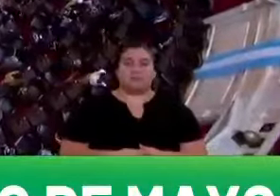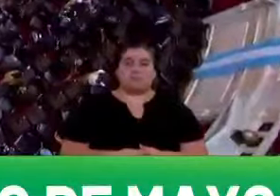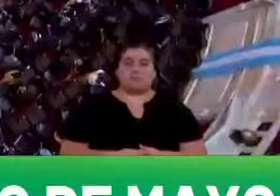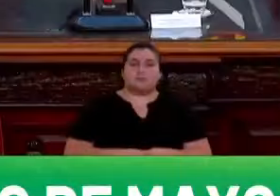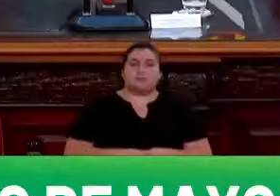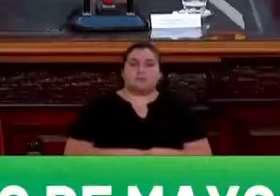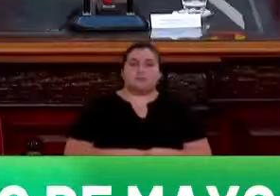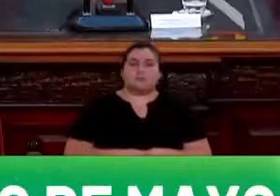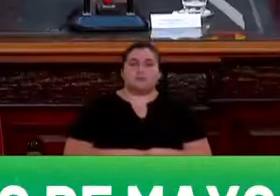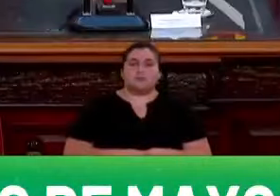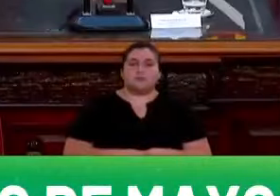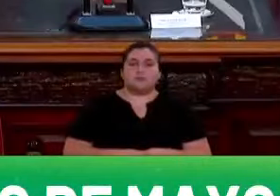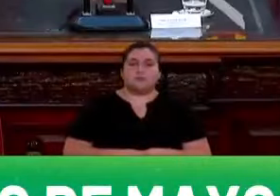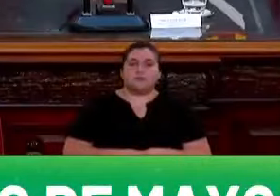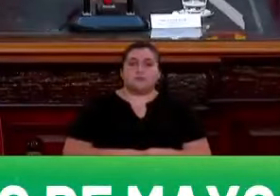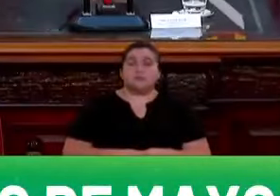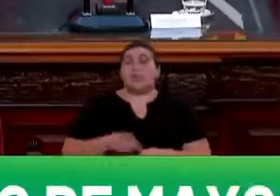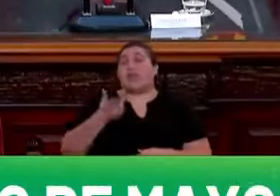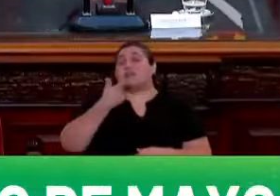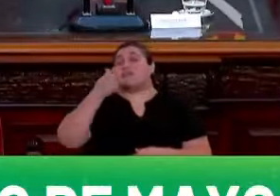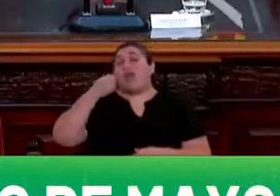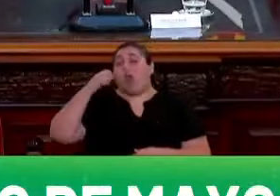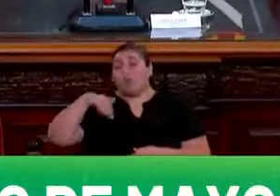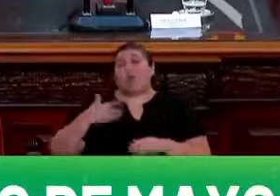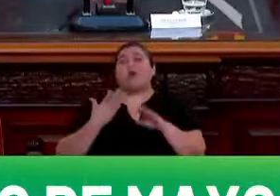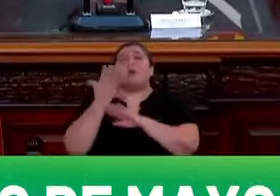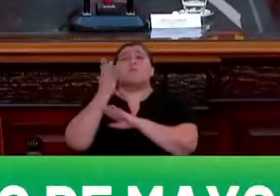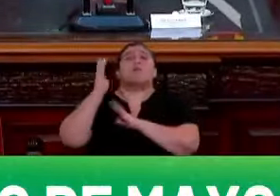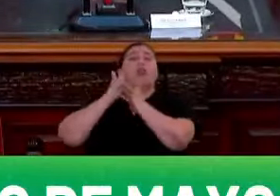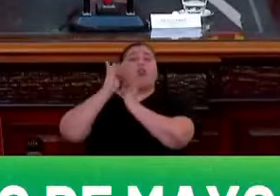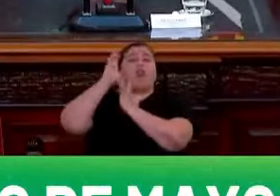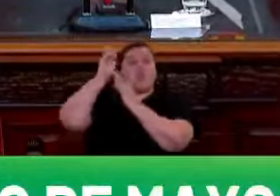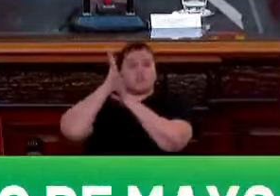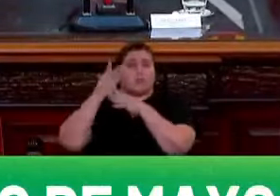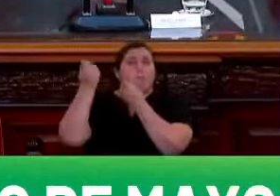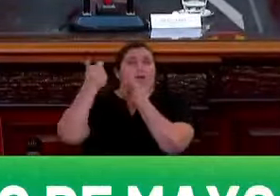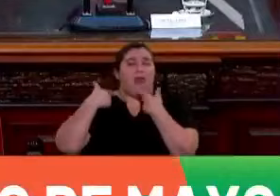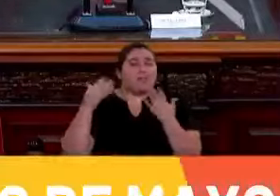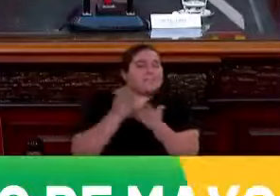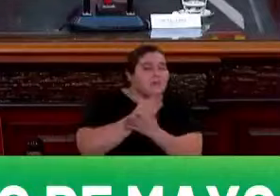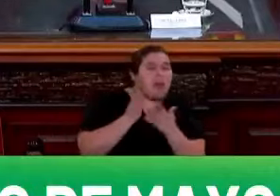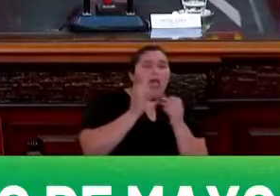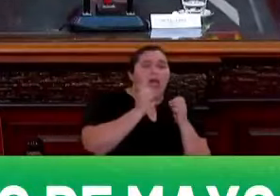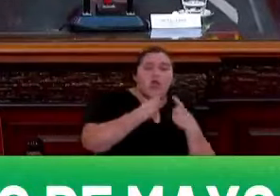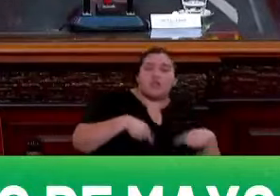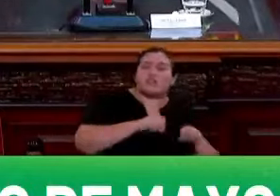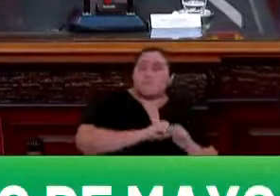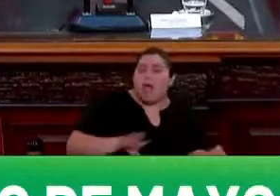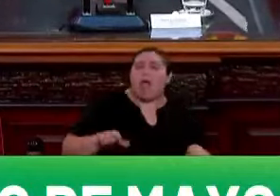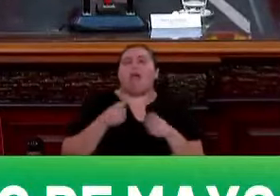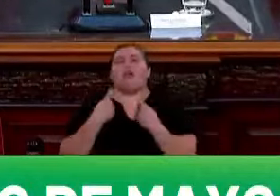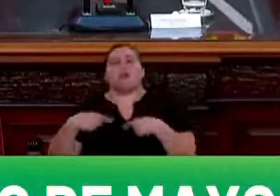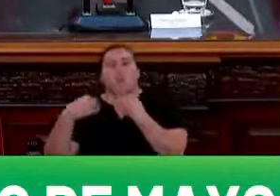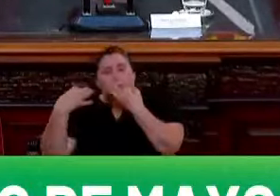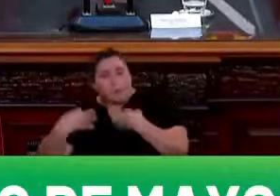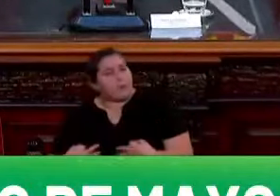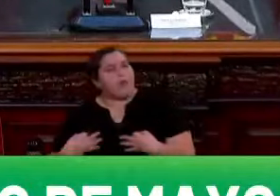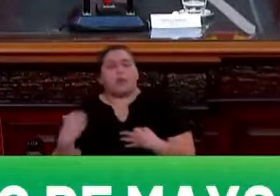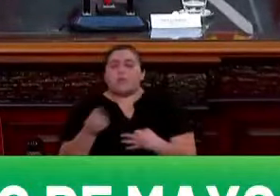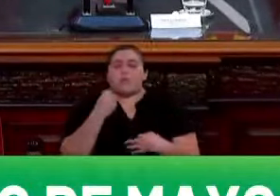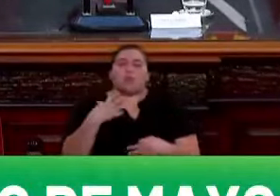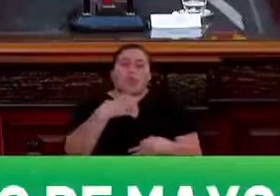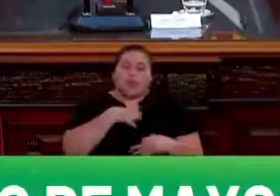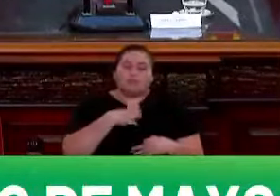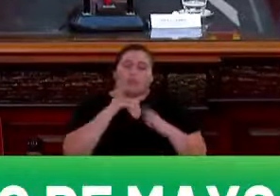humildad, digo, que aparezca? Yo apelo a que sí, porque la Argentina necesita paz, la Argentina